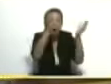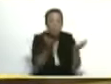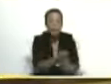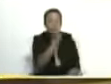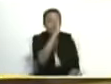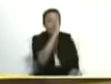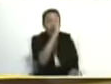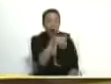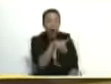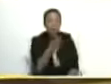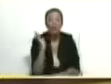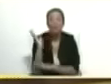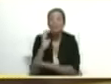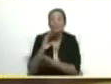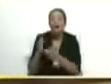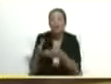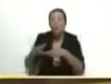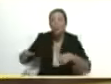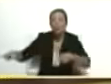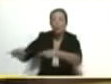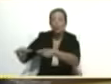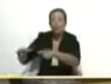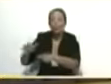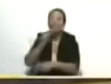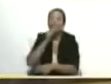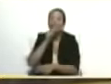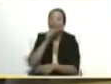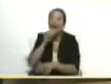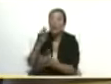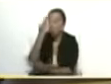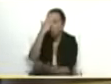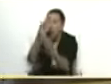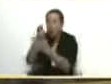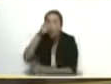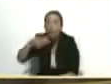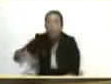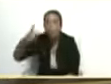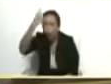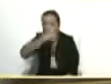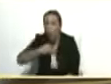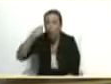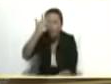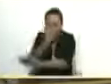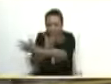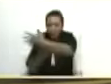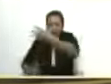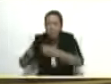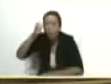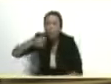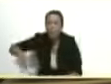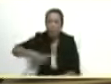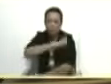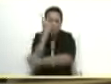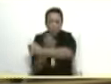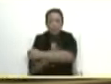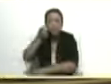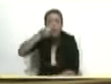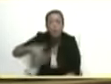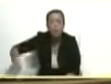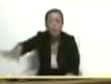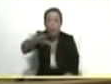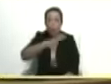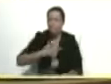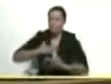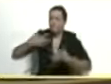y este Parlamento con cara de pueblo, con sangre de pueblo, con fuerza de pueblo y con